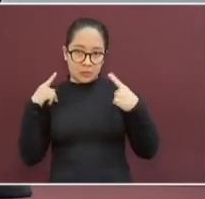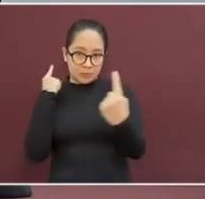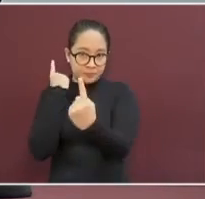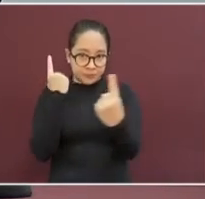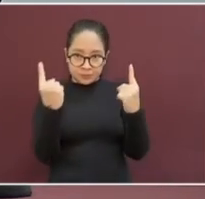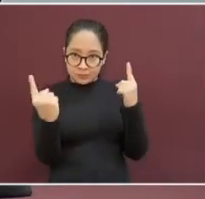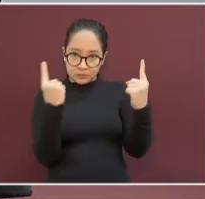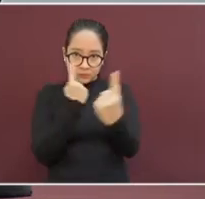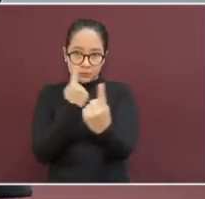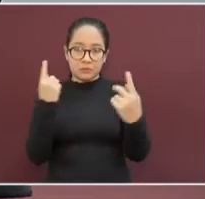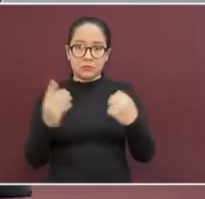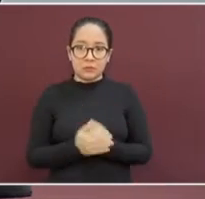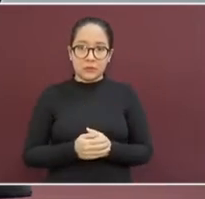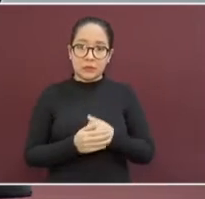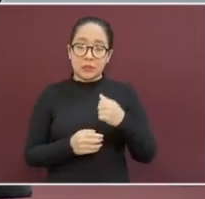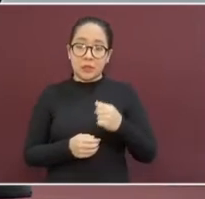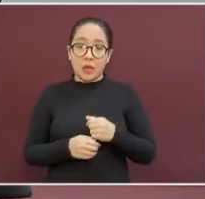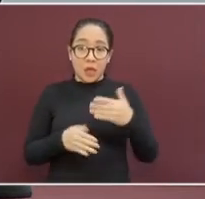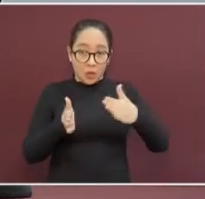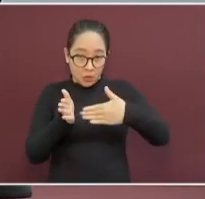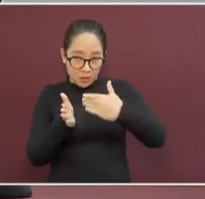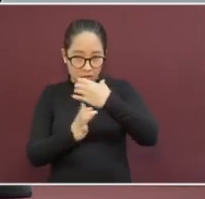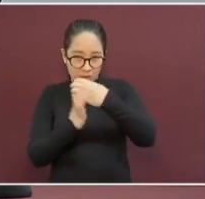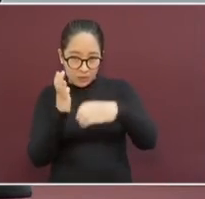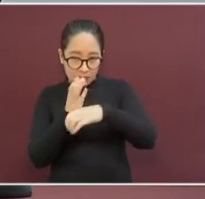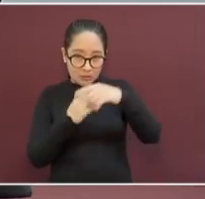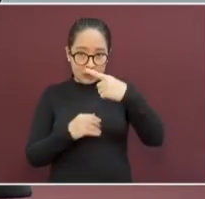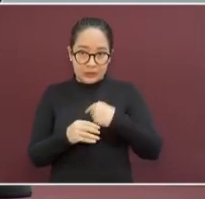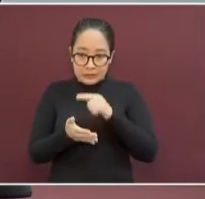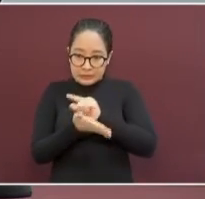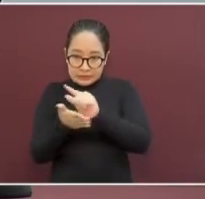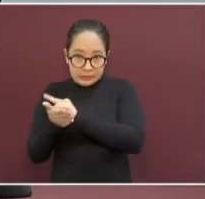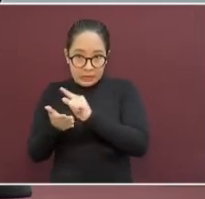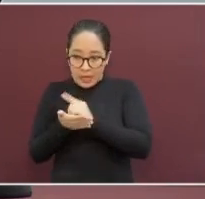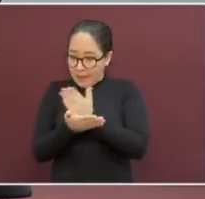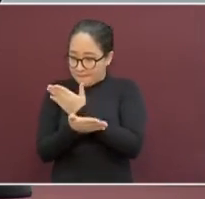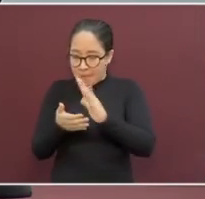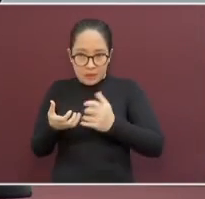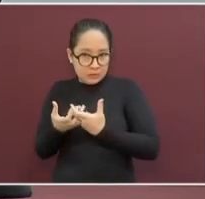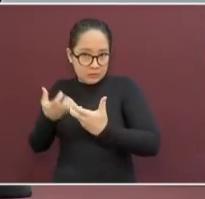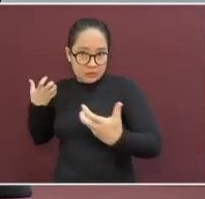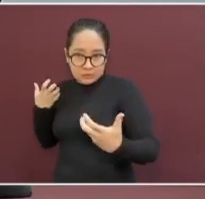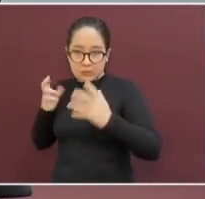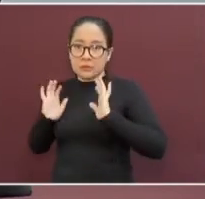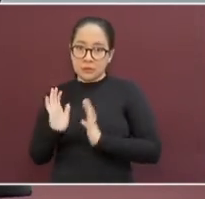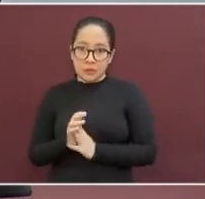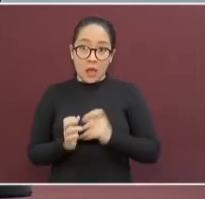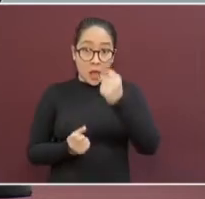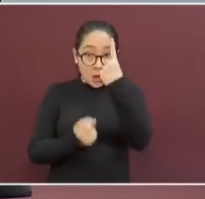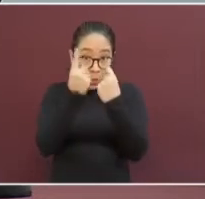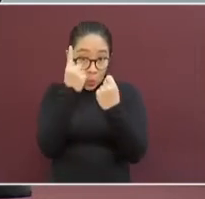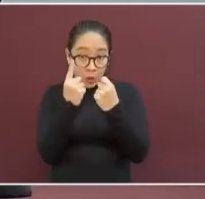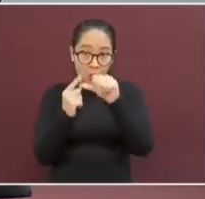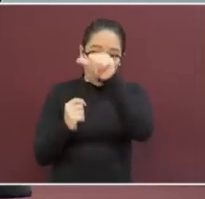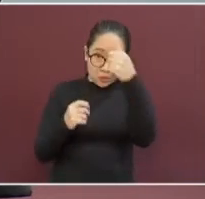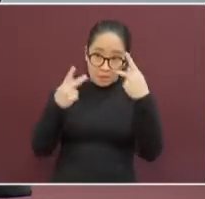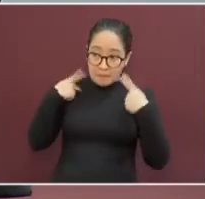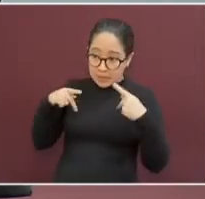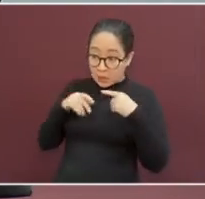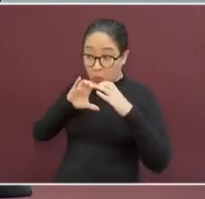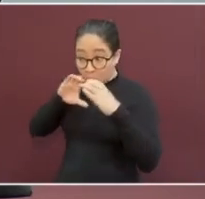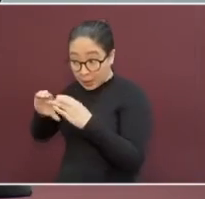y a quienes estén al cuidado o en convivencia con un paciente comí 19 igualmente